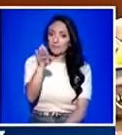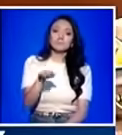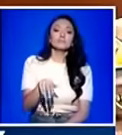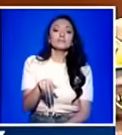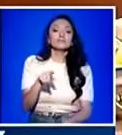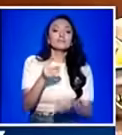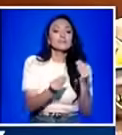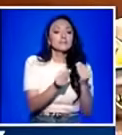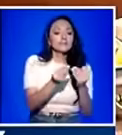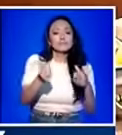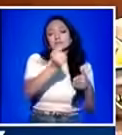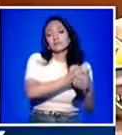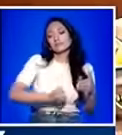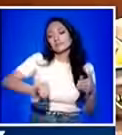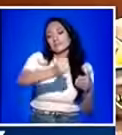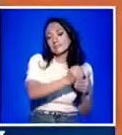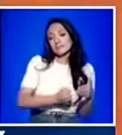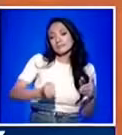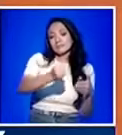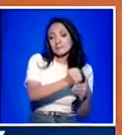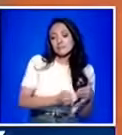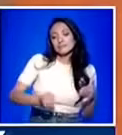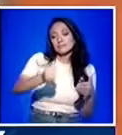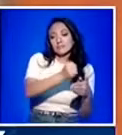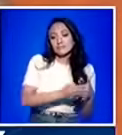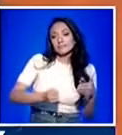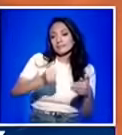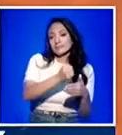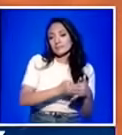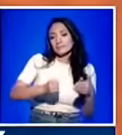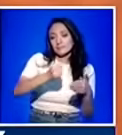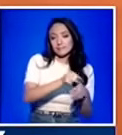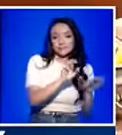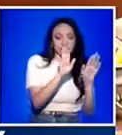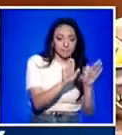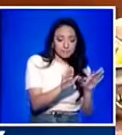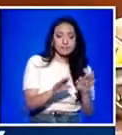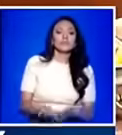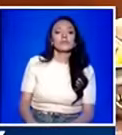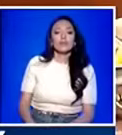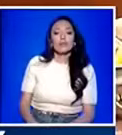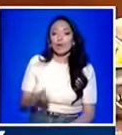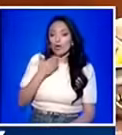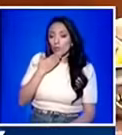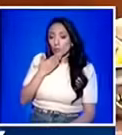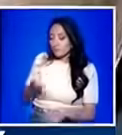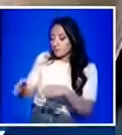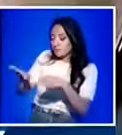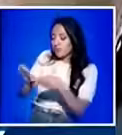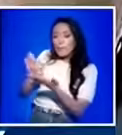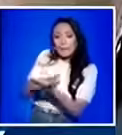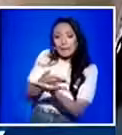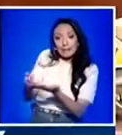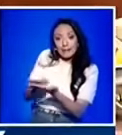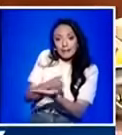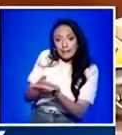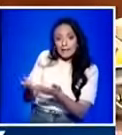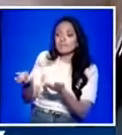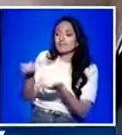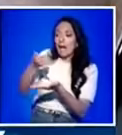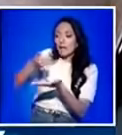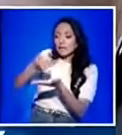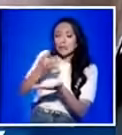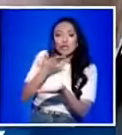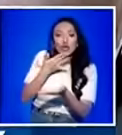hace? Mecer. Ahora vamos a preparar el refrito. Entonces ponemos mantequilla, cachotito de aceite